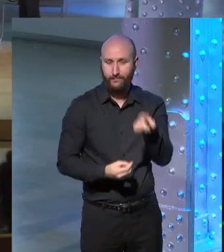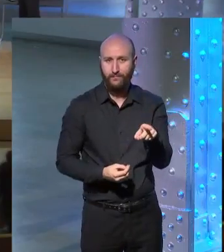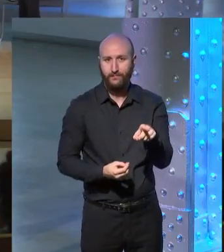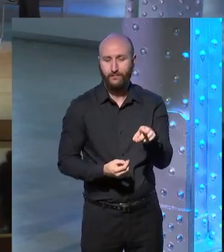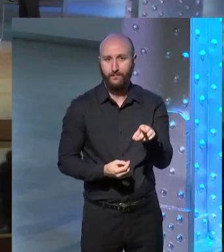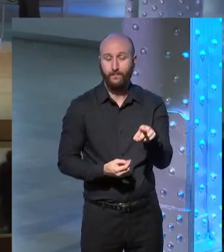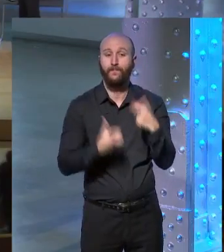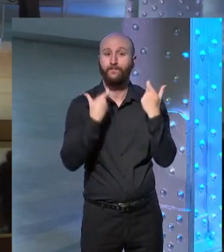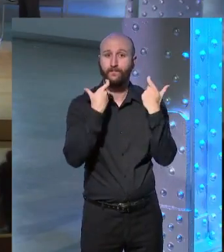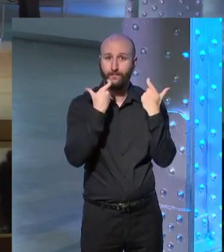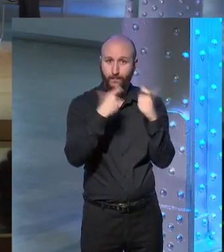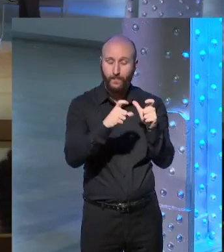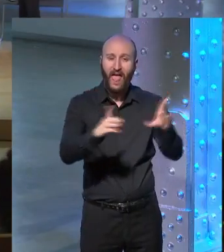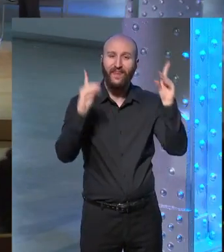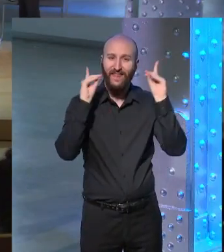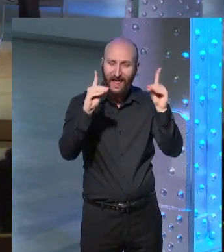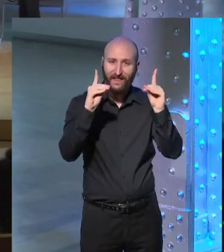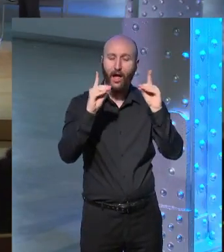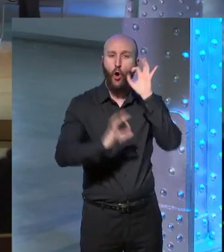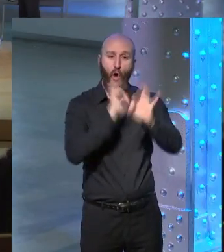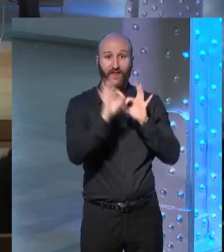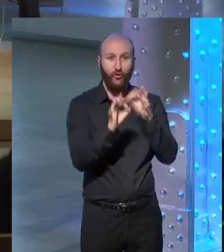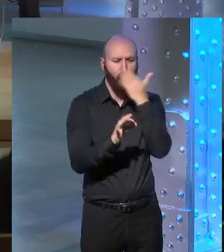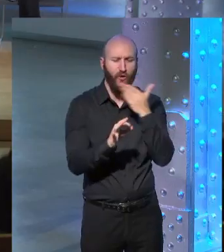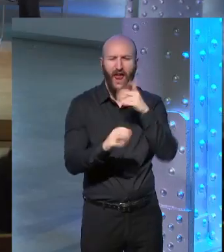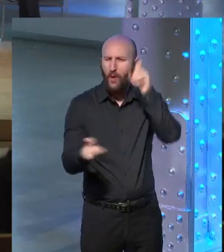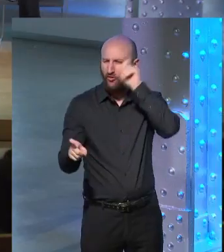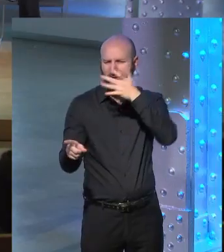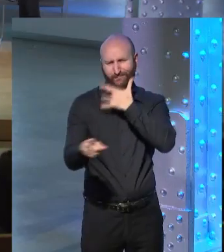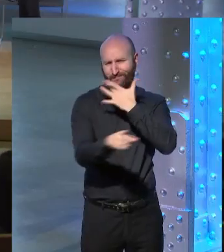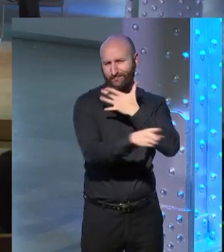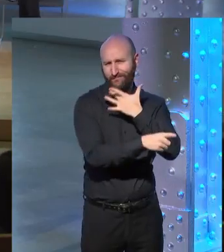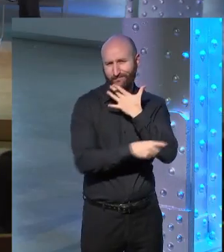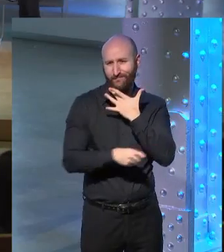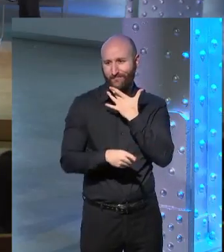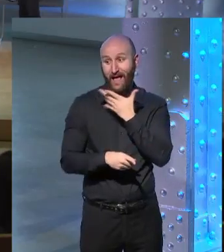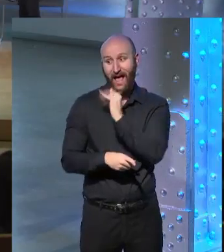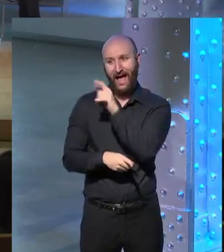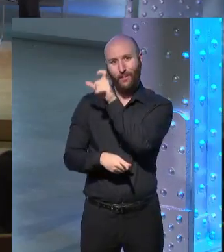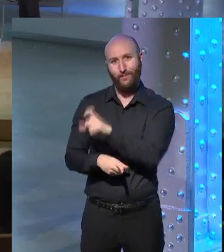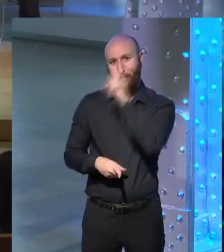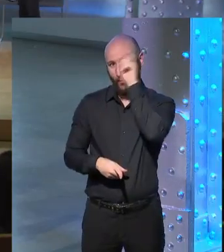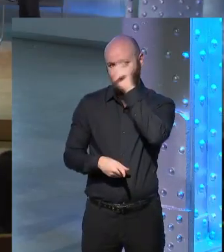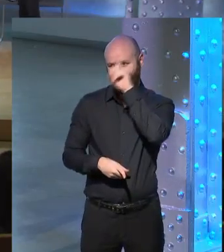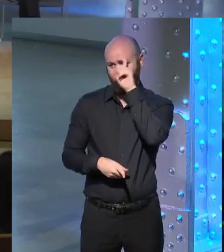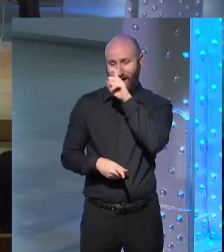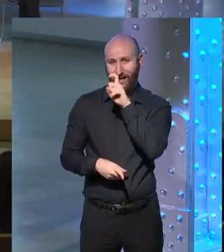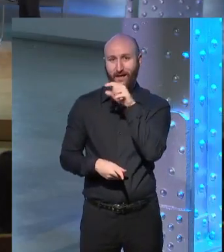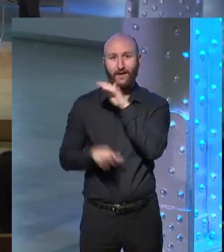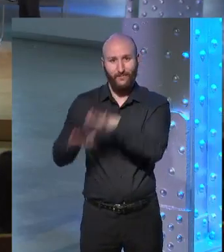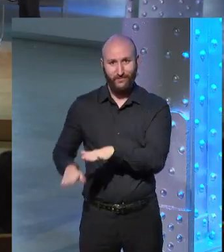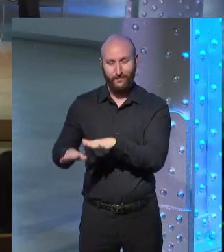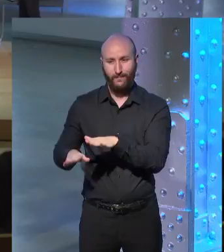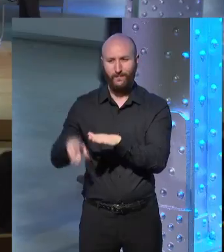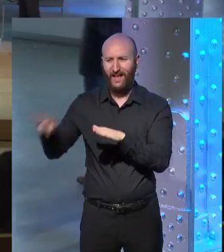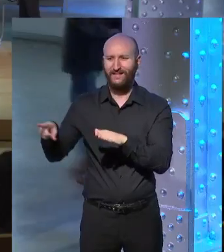en el Departamento de Didáctica y Organización Escolar, conozco muchísimos profesores. Aquí tenemos una profesora que ahora mismo que se llama Salomé Recio, que es una